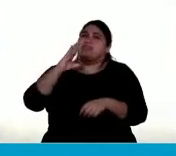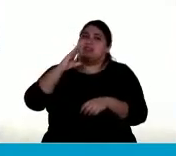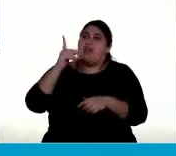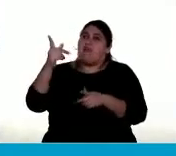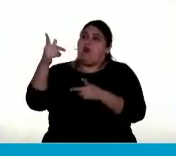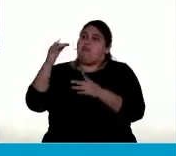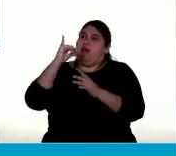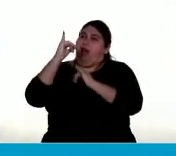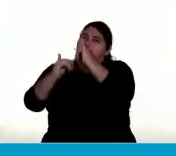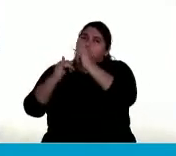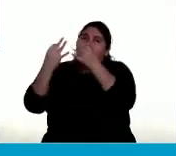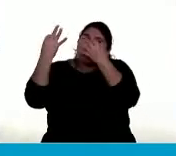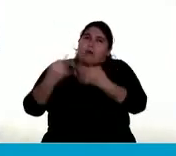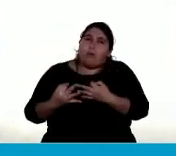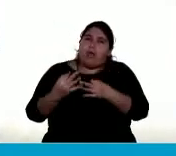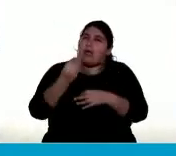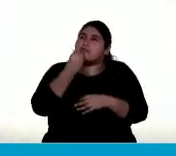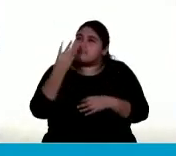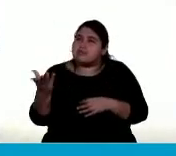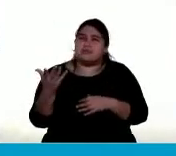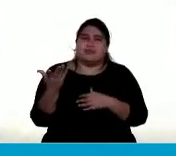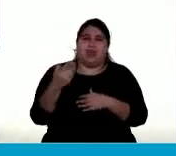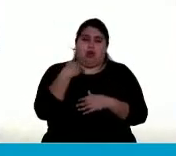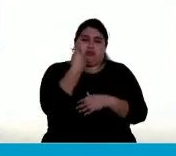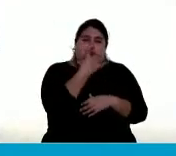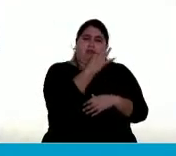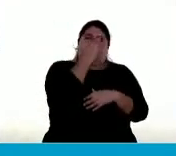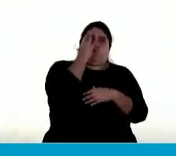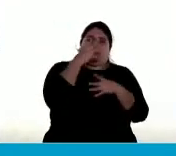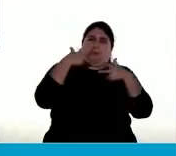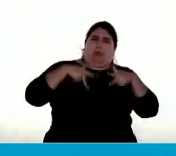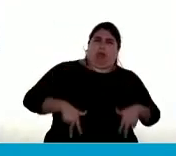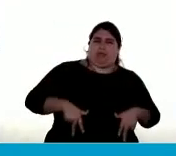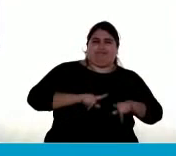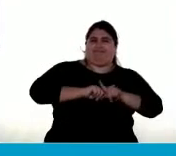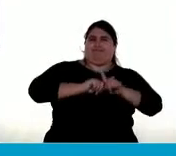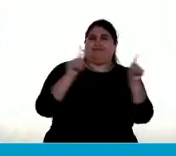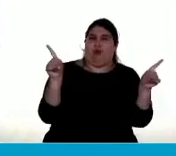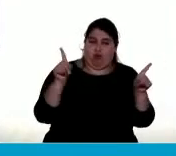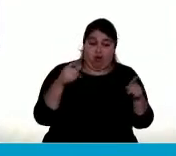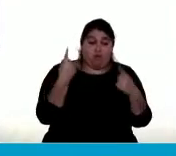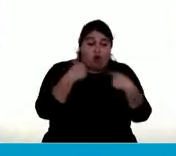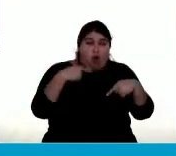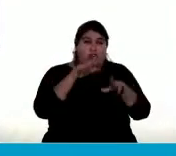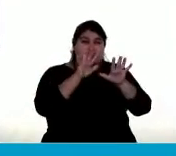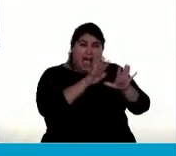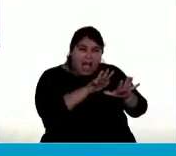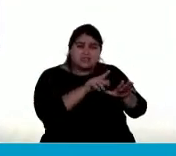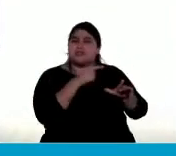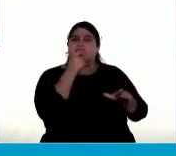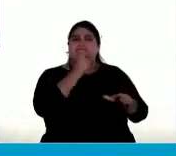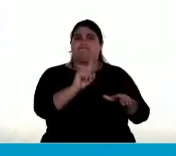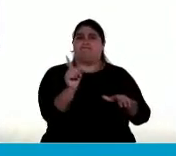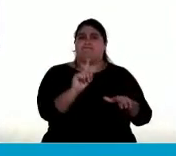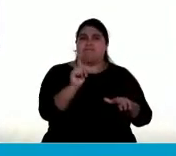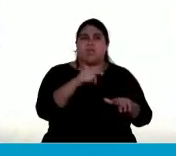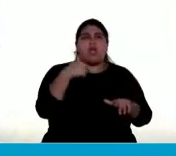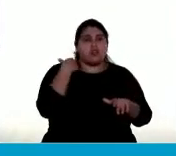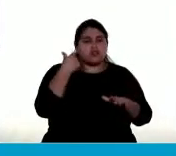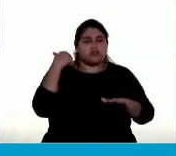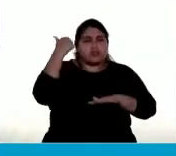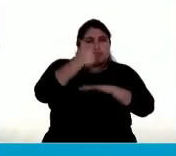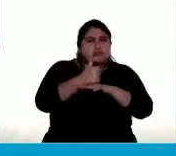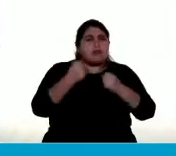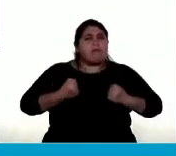participar. Nosotros no nos vamos a callar, señor presidente, cuando ocurren cosas como esta. Por eso le iniciamos nuestra fuerza